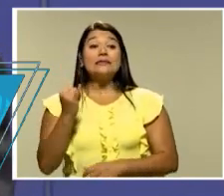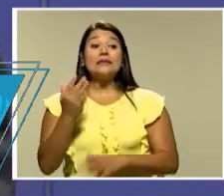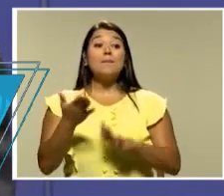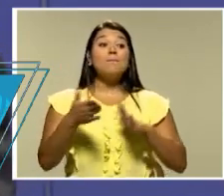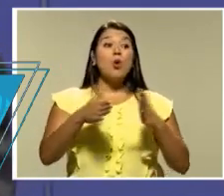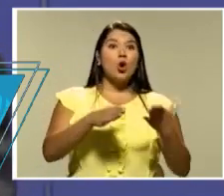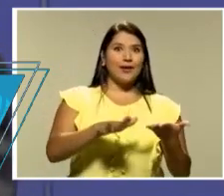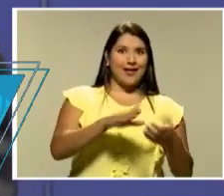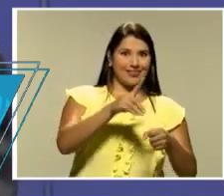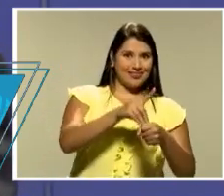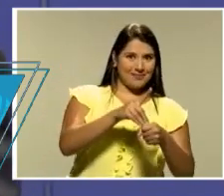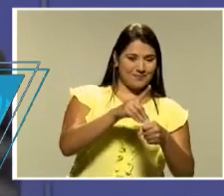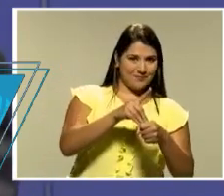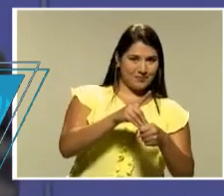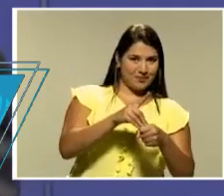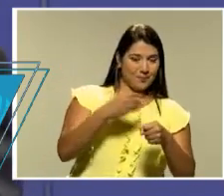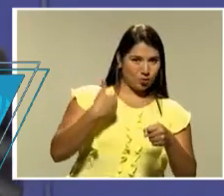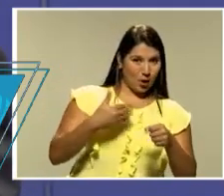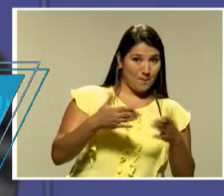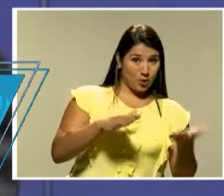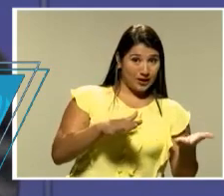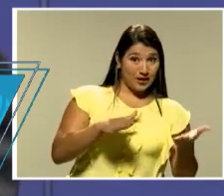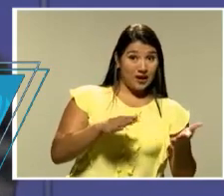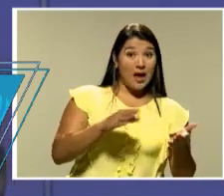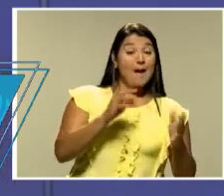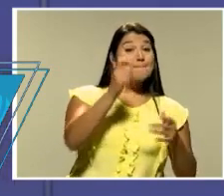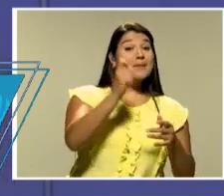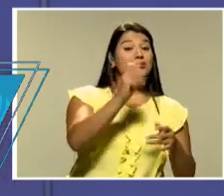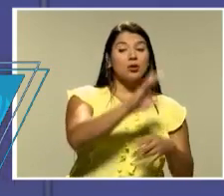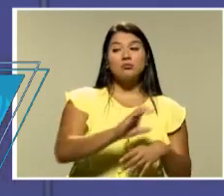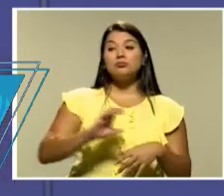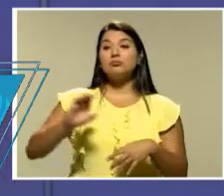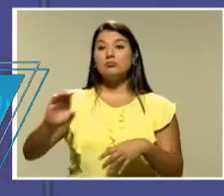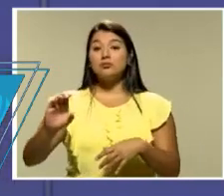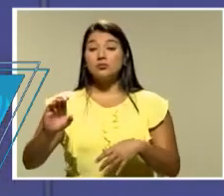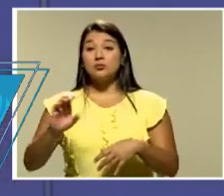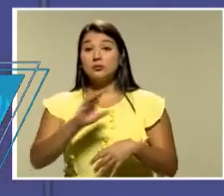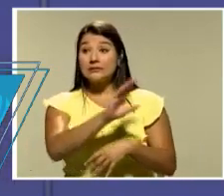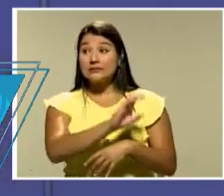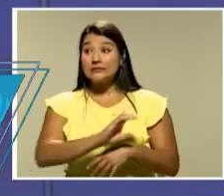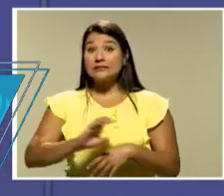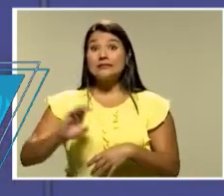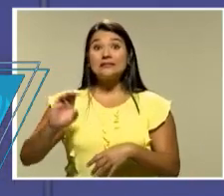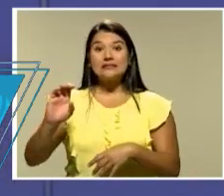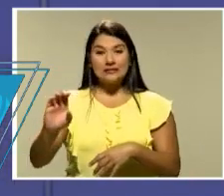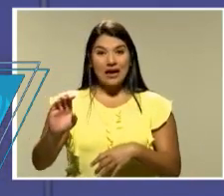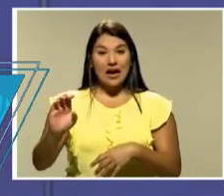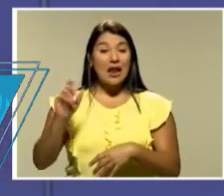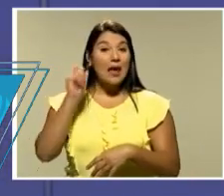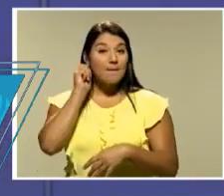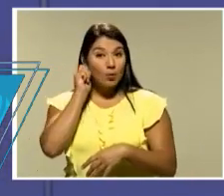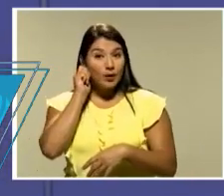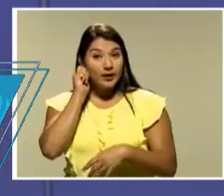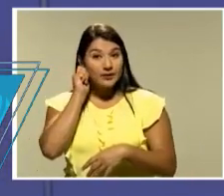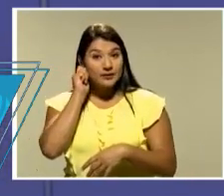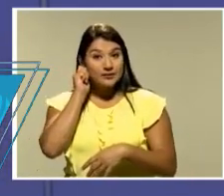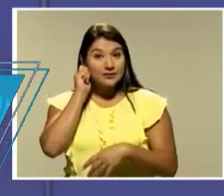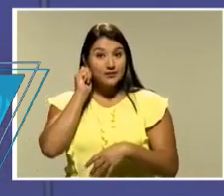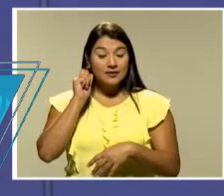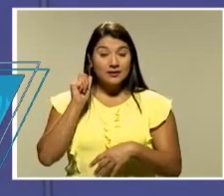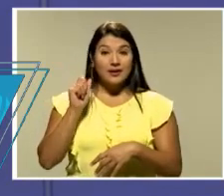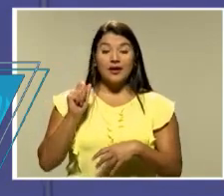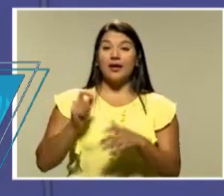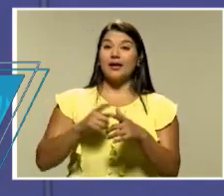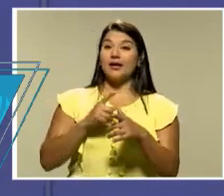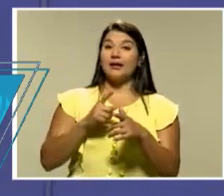fallecido. Hoy la viuda puede trabajar y conserva su pensión y los diputados no tienen pensión. O sea, parece que el país no cambia, pero